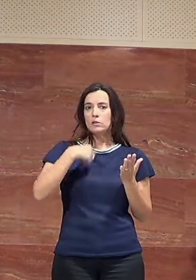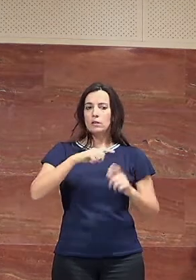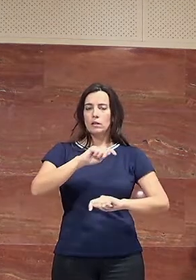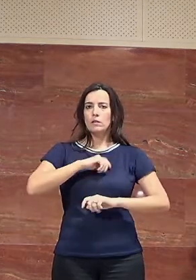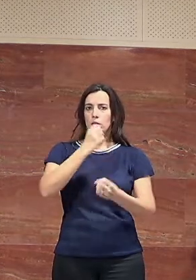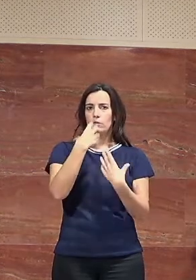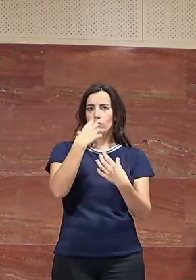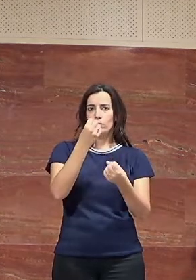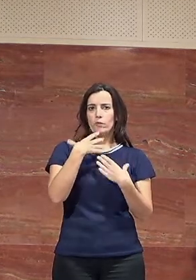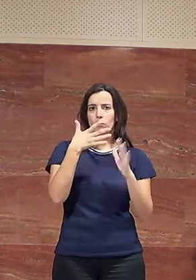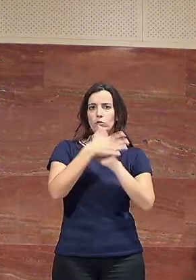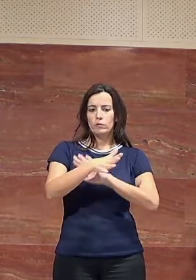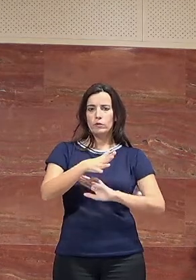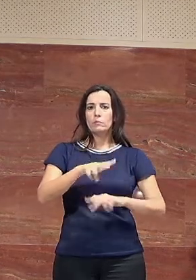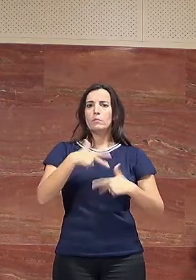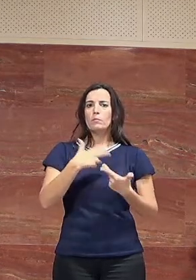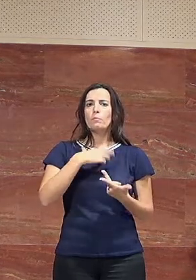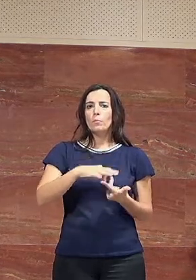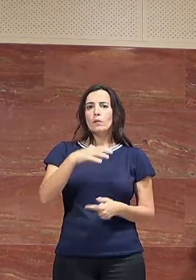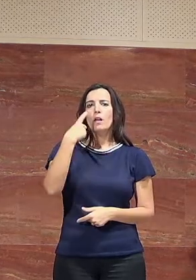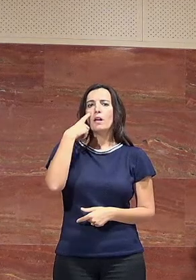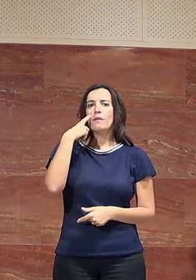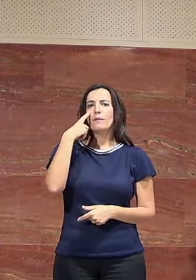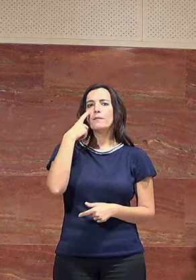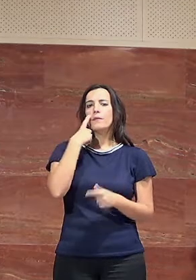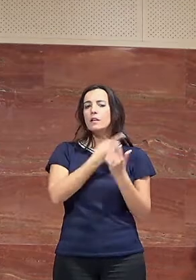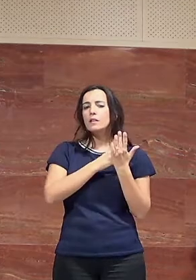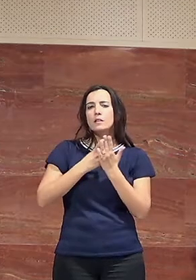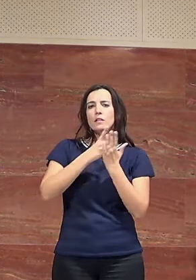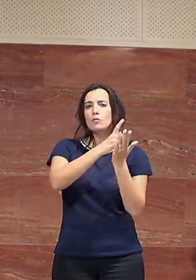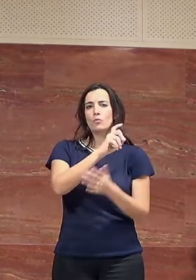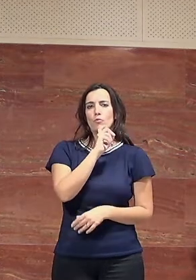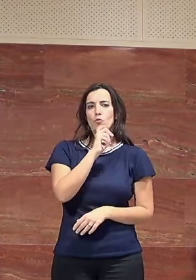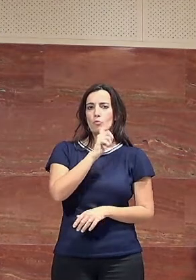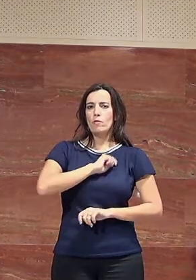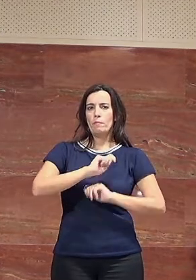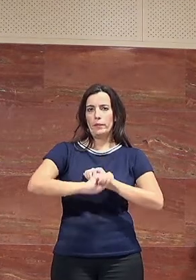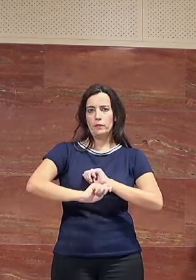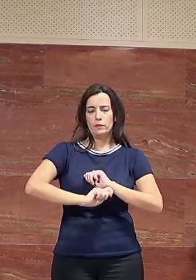que nos permitía identificar por dónde podía ir esa trama peatonal.